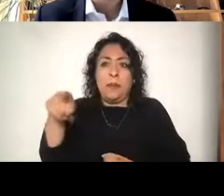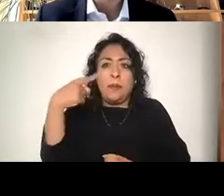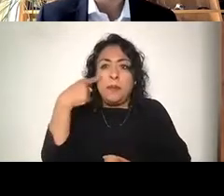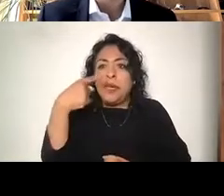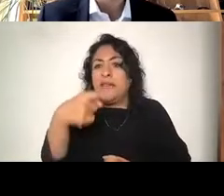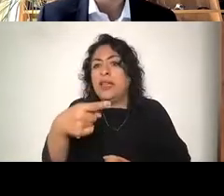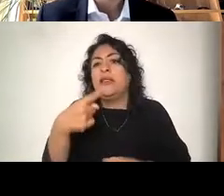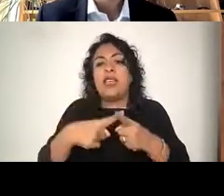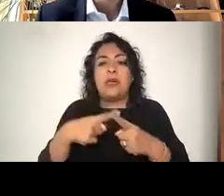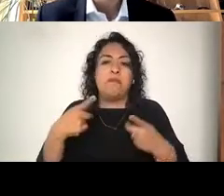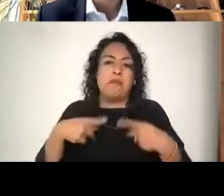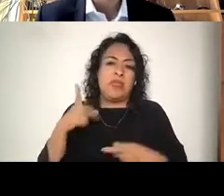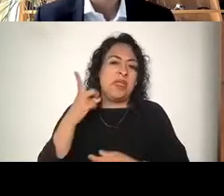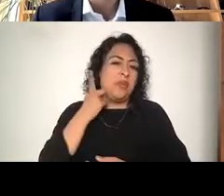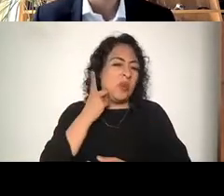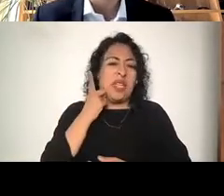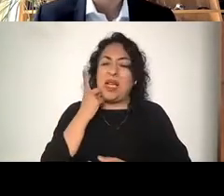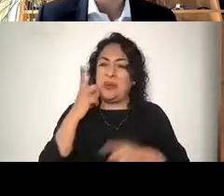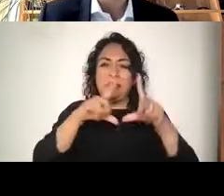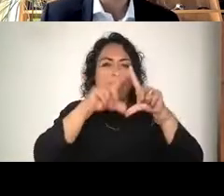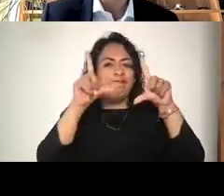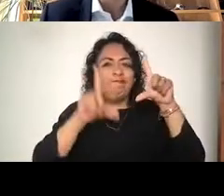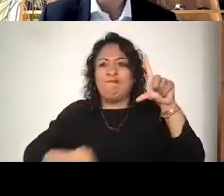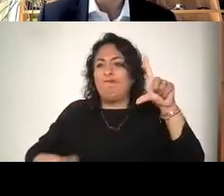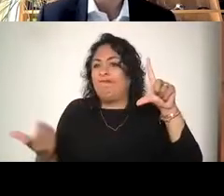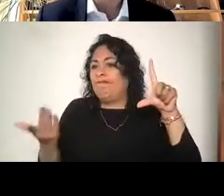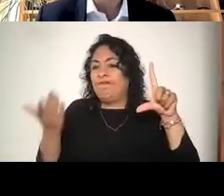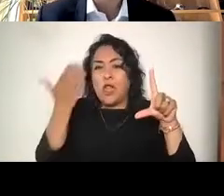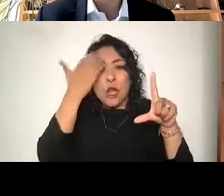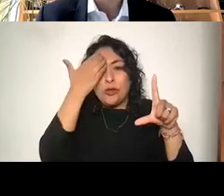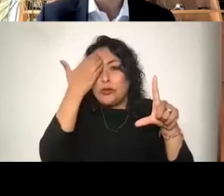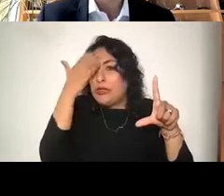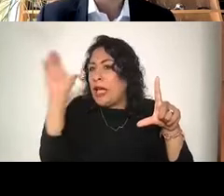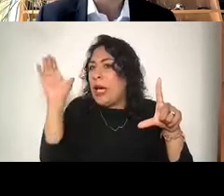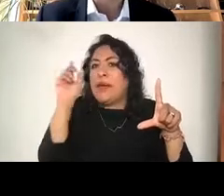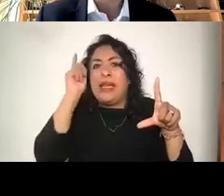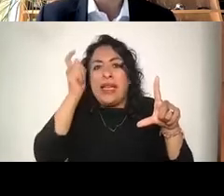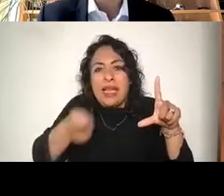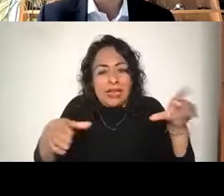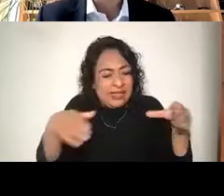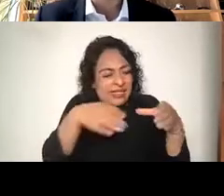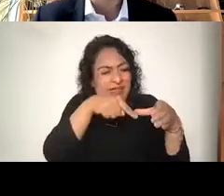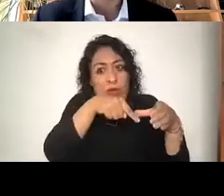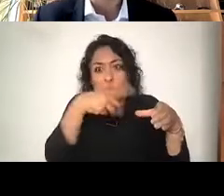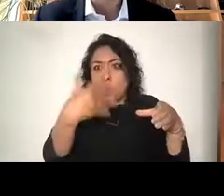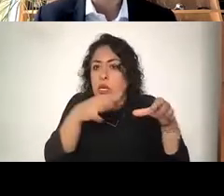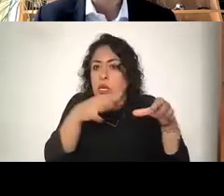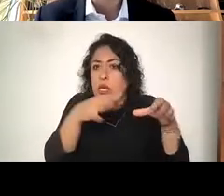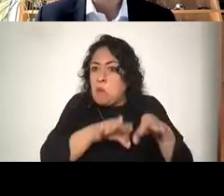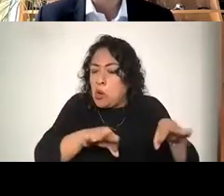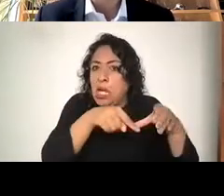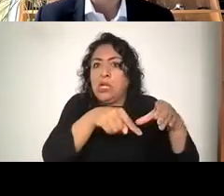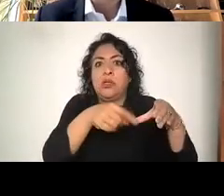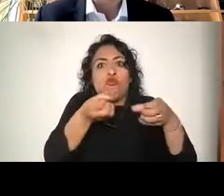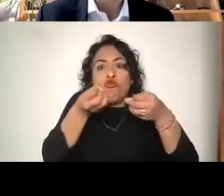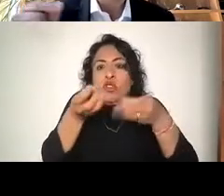los legisladores en todo el país no tienen un conocimiento de qué es este sector, de cuál es el tamaño, de cuál es el